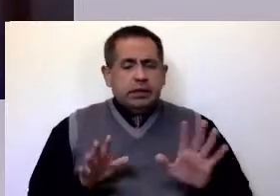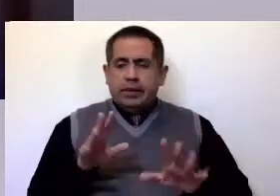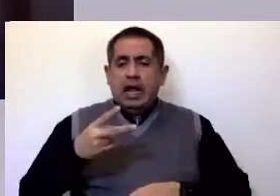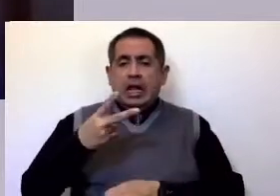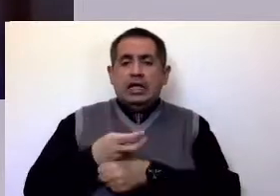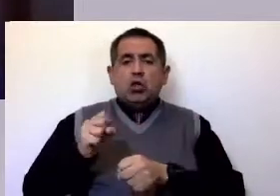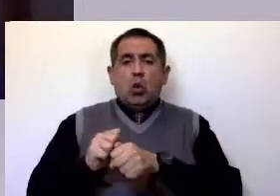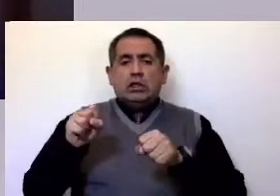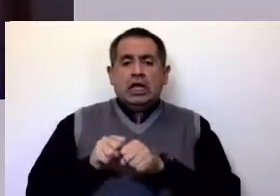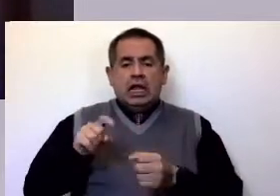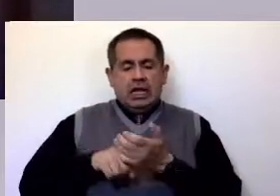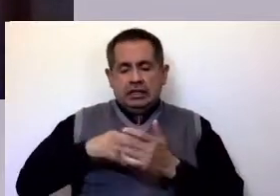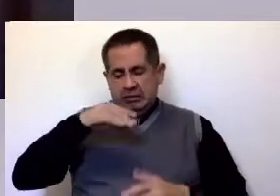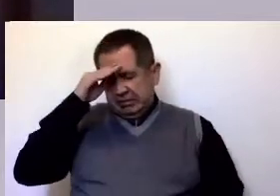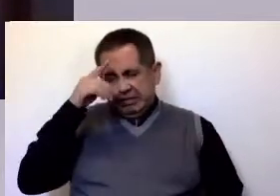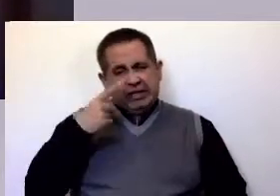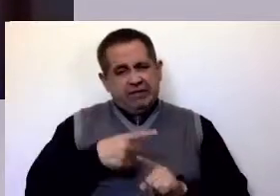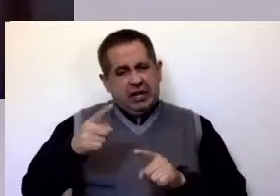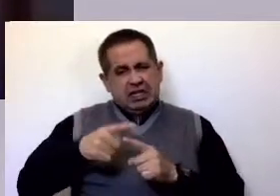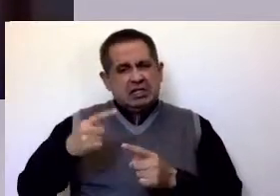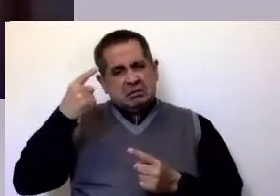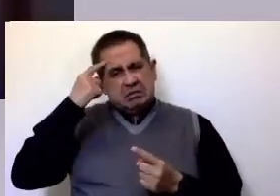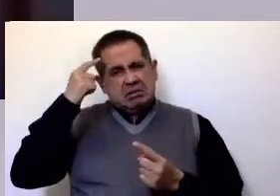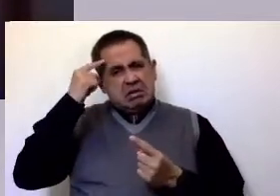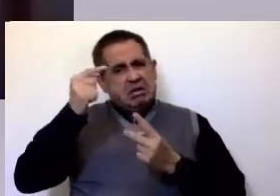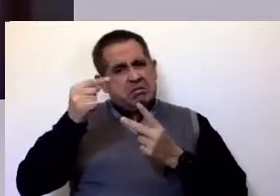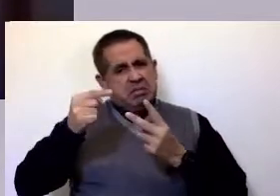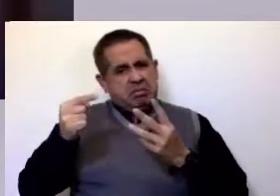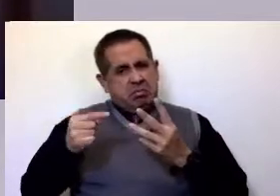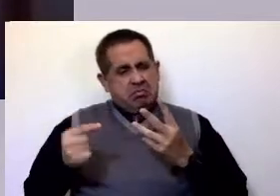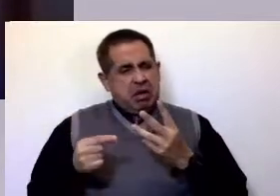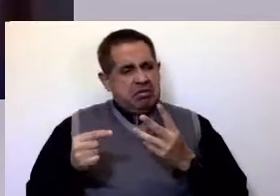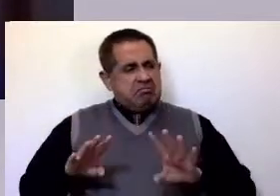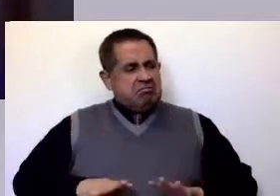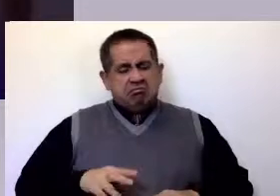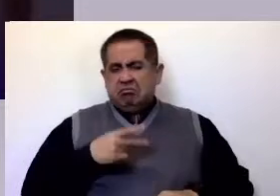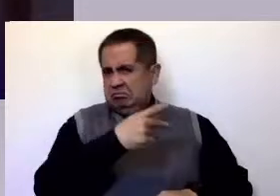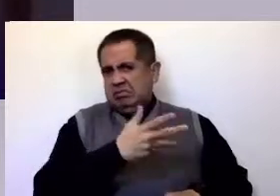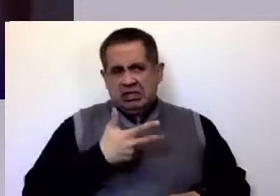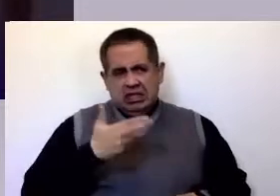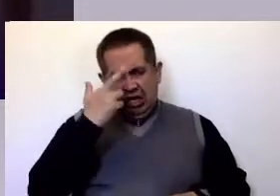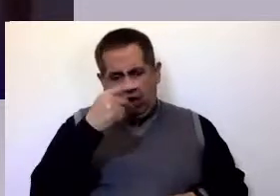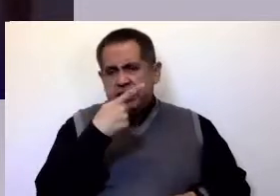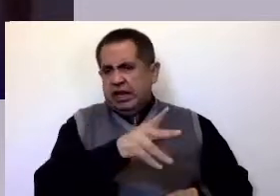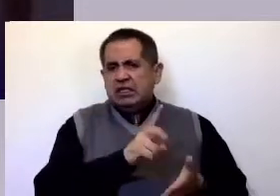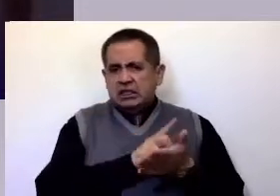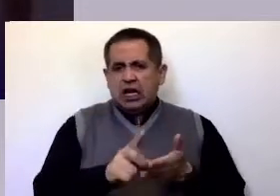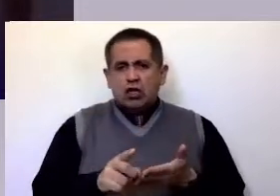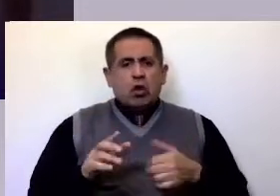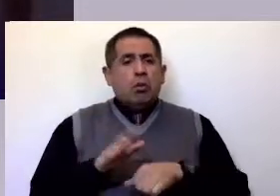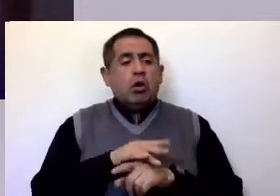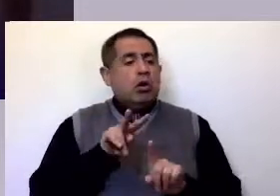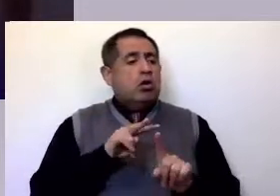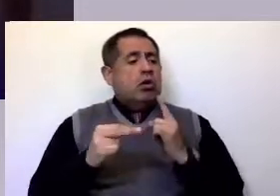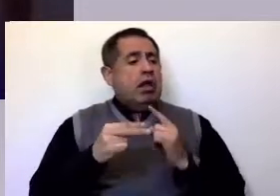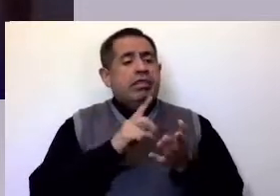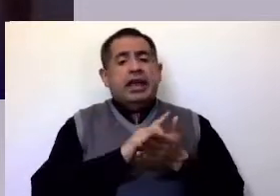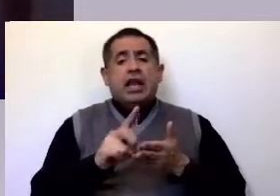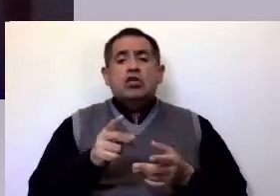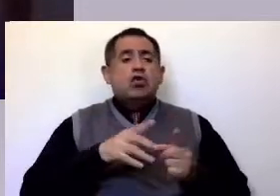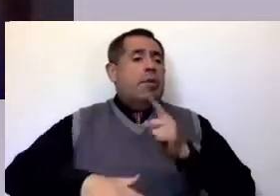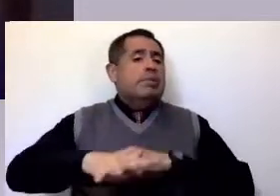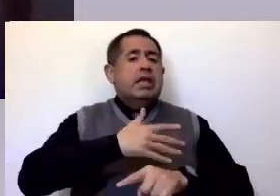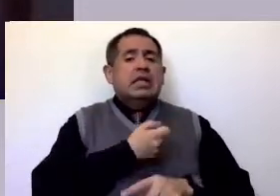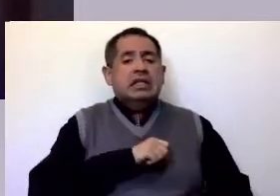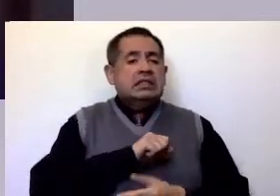mayoritariamente diversas consideraciones en torno al interés legítimo bajo la óptica del derecho al medio ambiente sano en